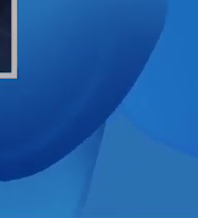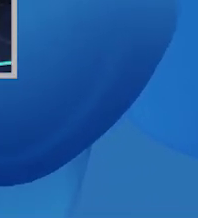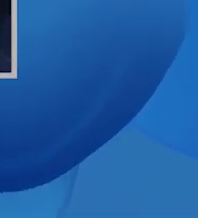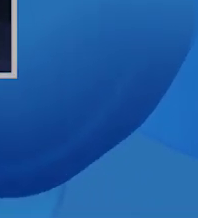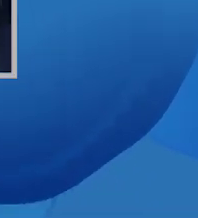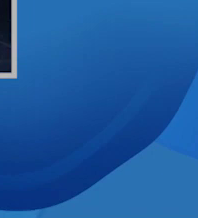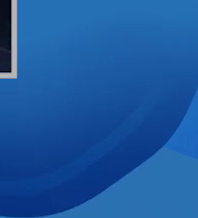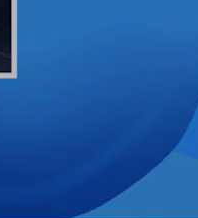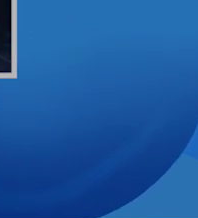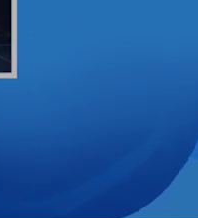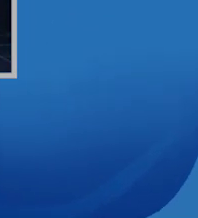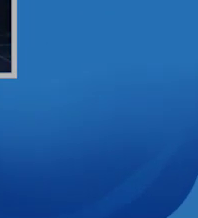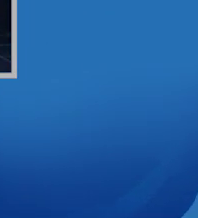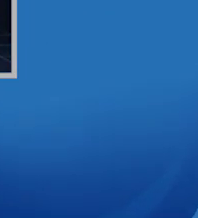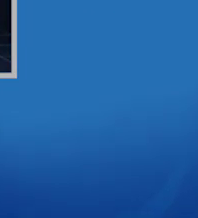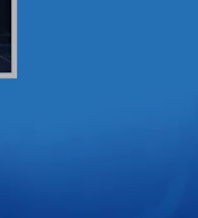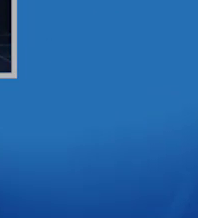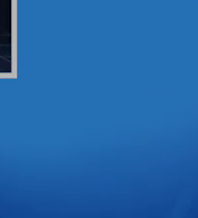Guácala.